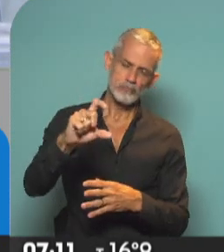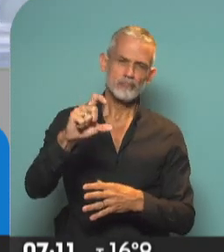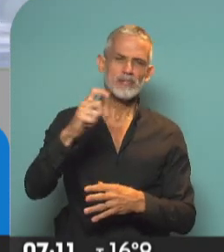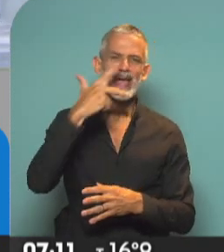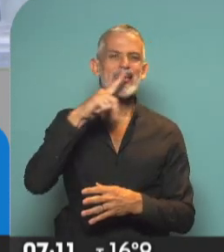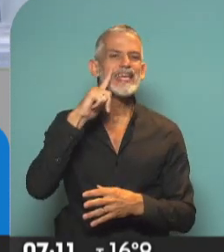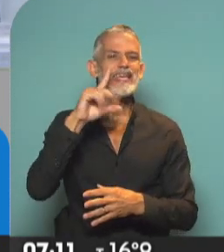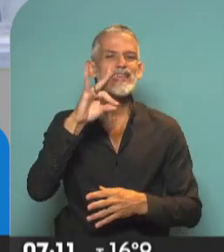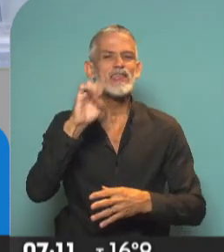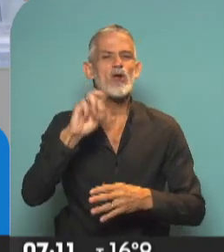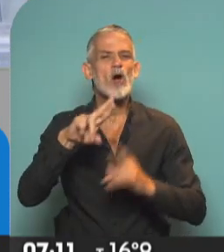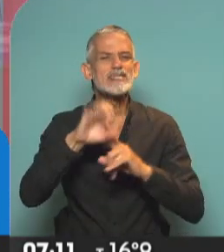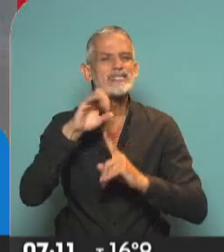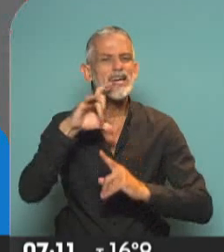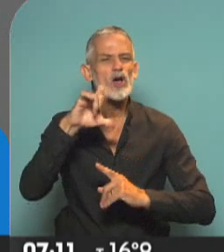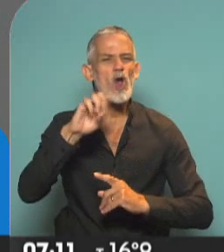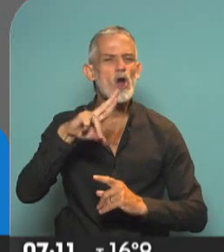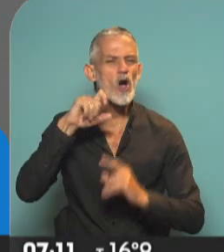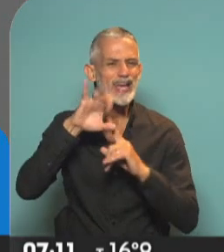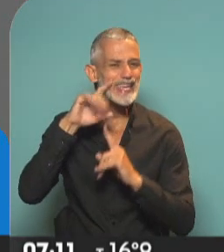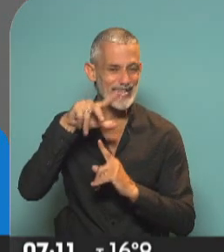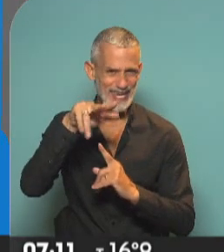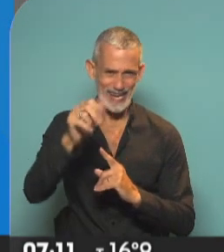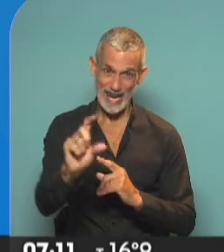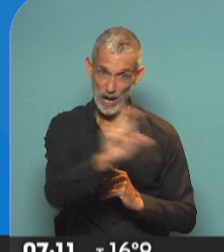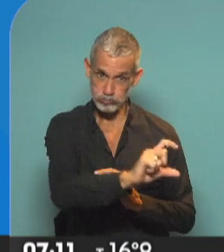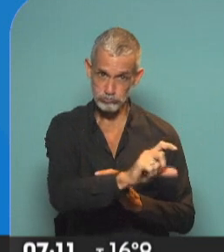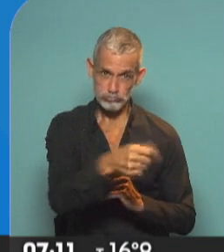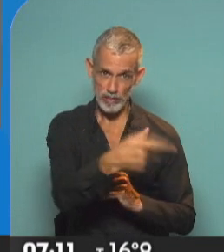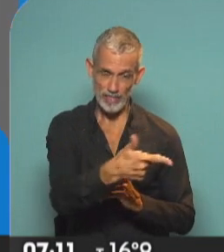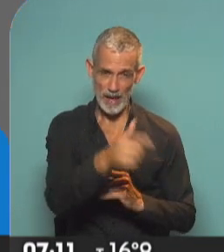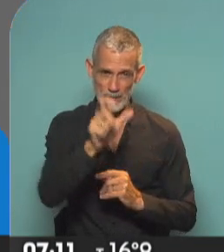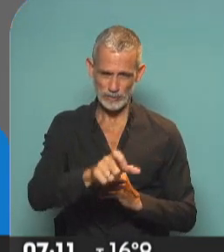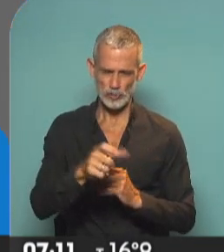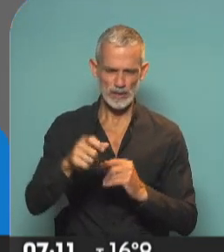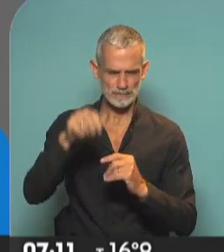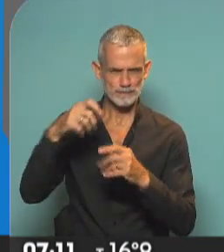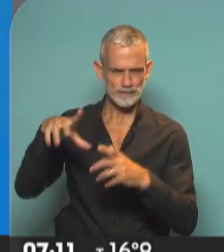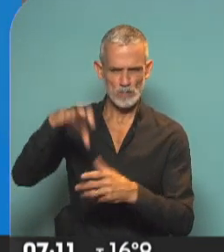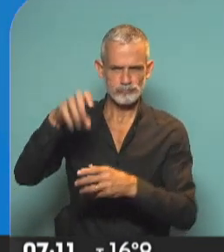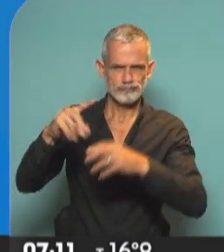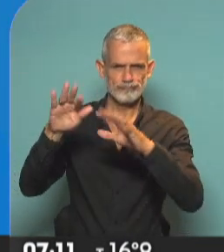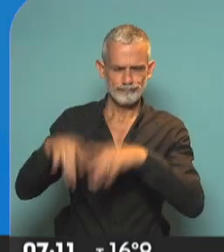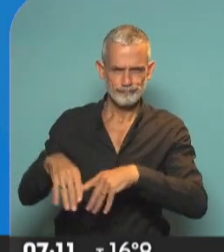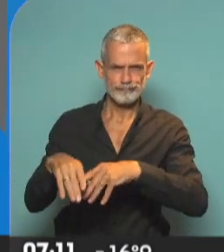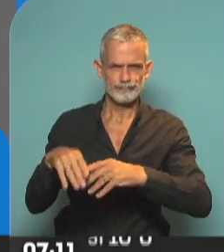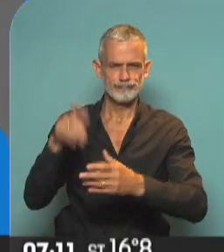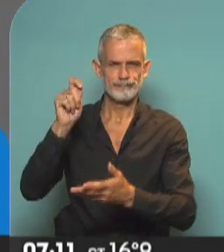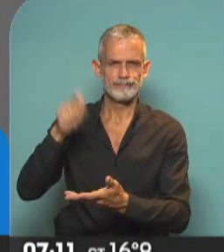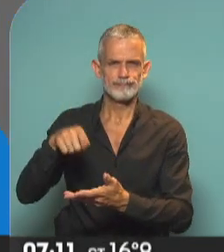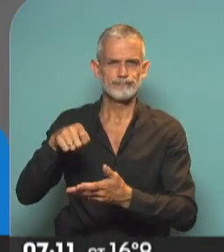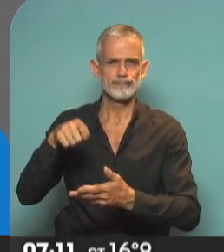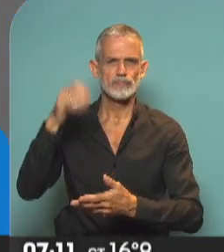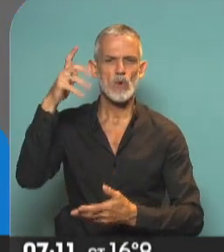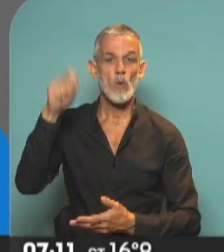hidroxicloroquina mejoraba la salud. En el fallo hay algunos destacados, mirá, los estamos viendo ahí, que dicen básicamente que